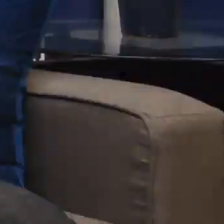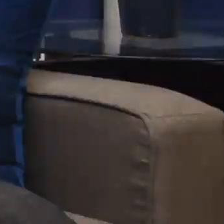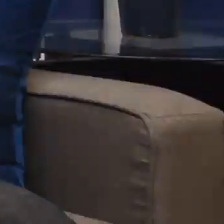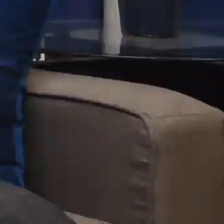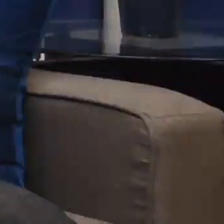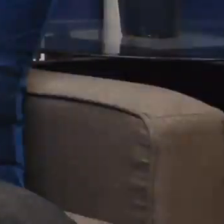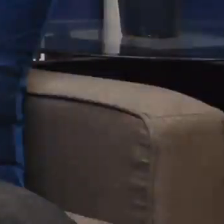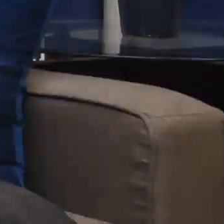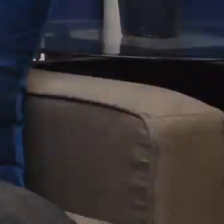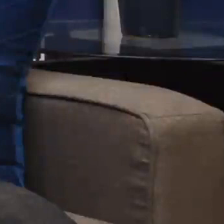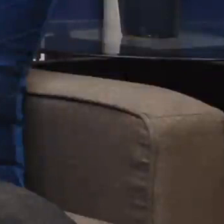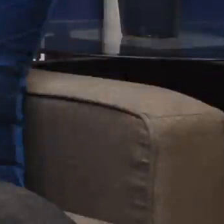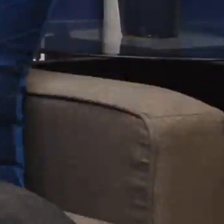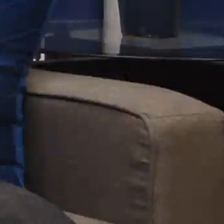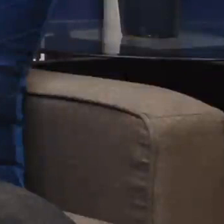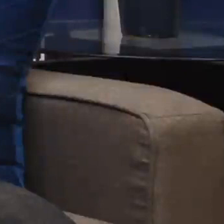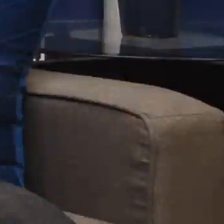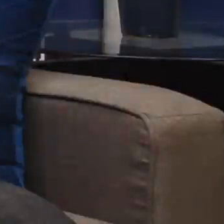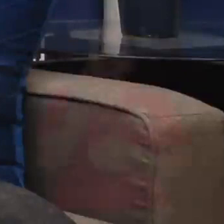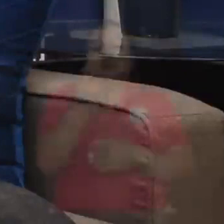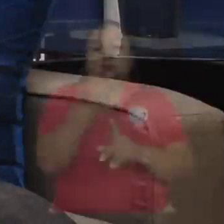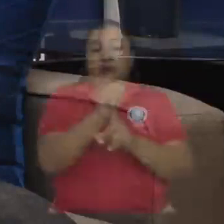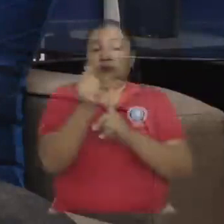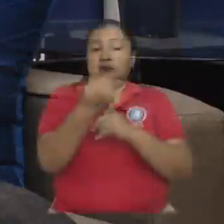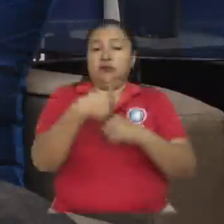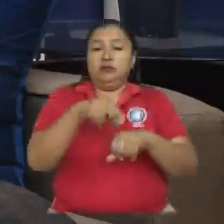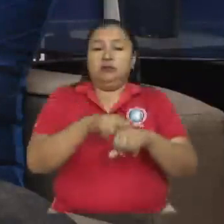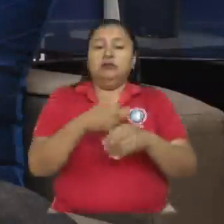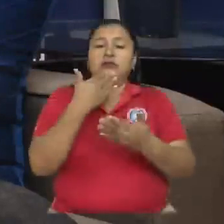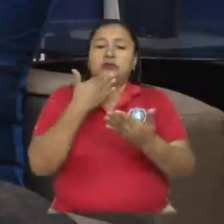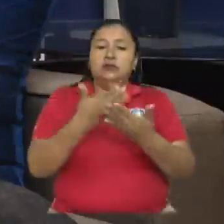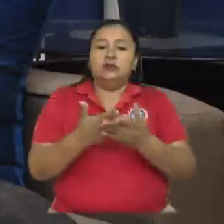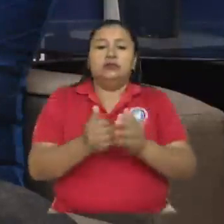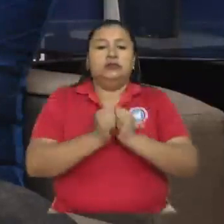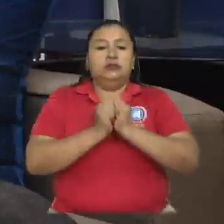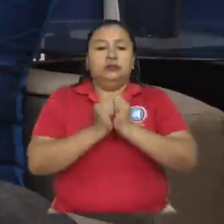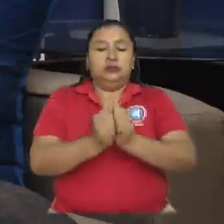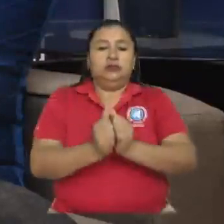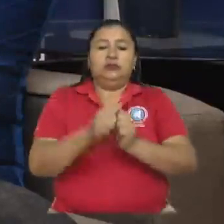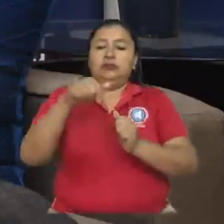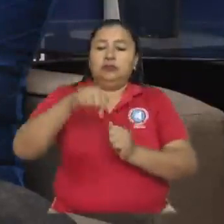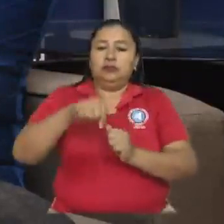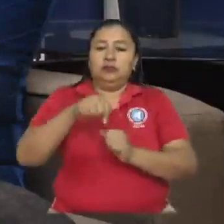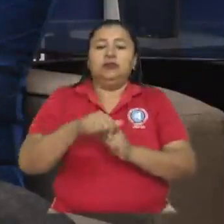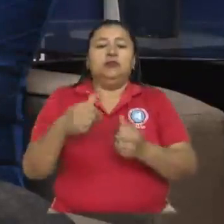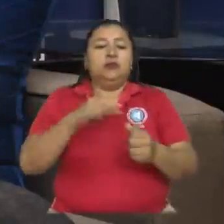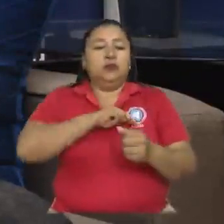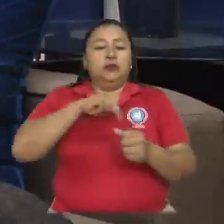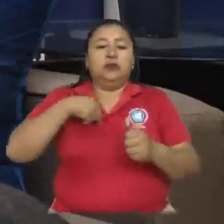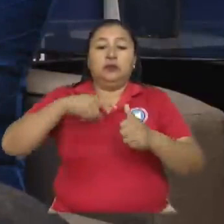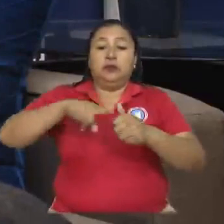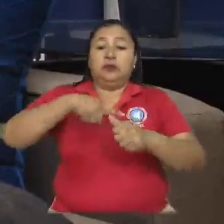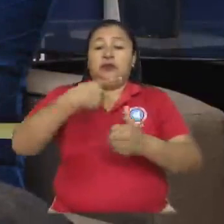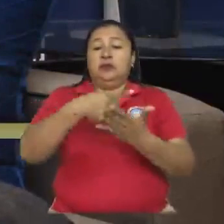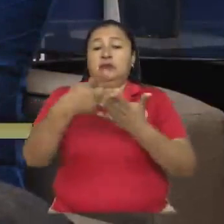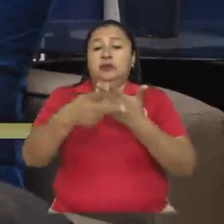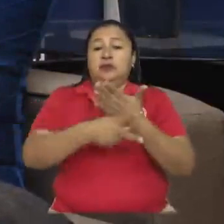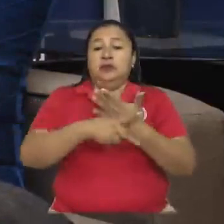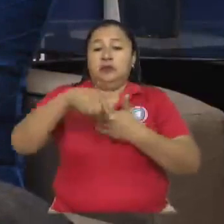Muchísimas gracias por estar en sintonía del canal parlamentario. Muchísimas gracias por acompañarnos en este que es nuestro primer programa de